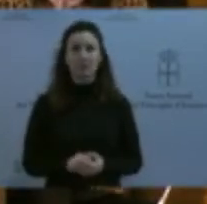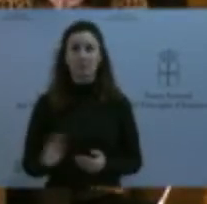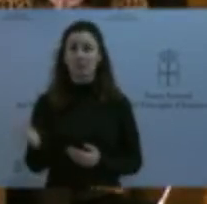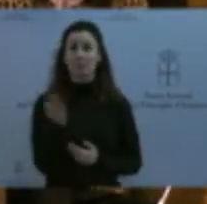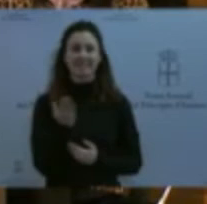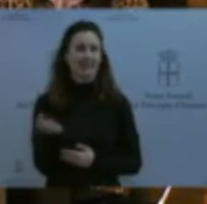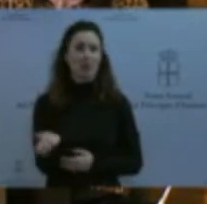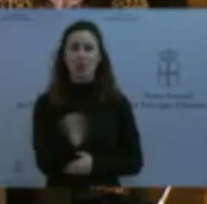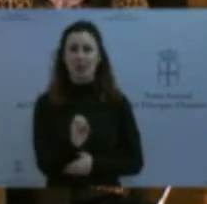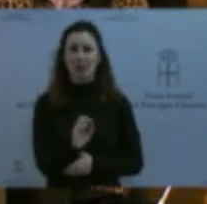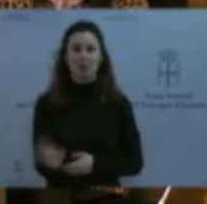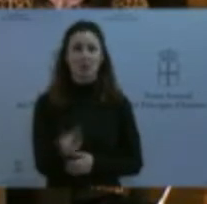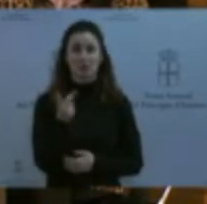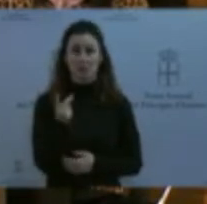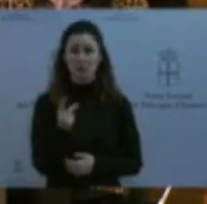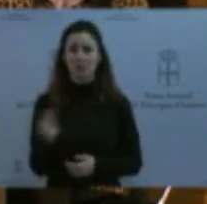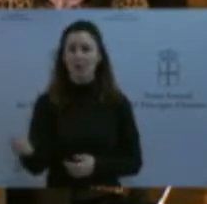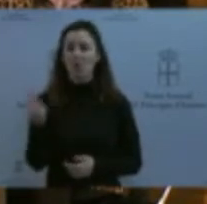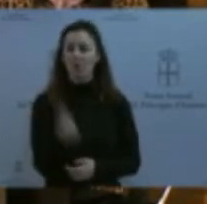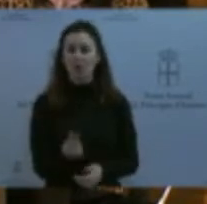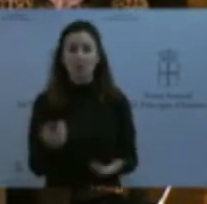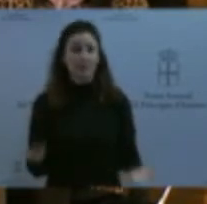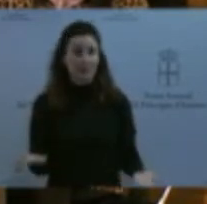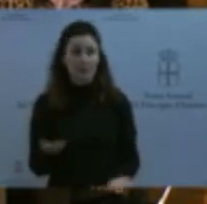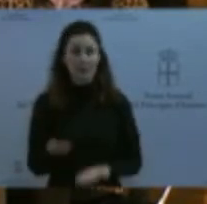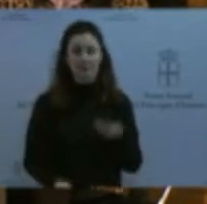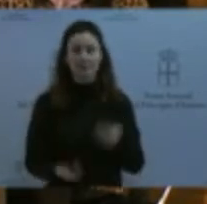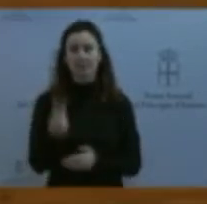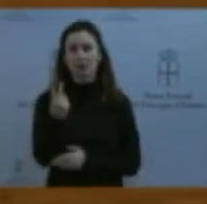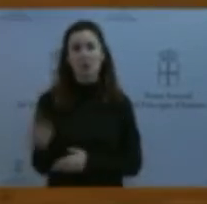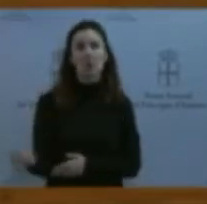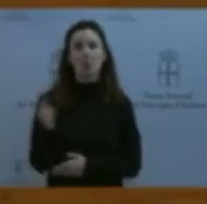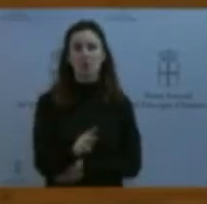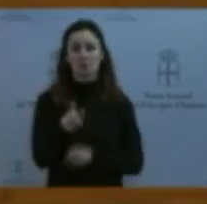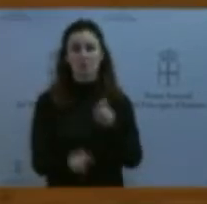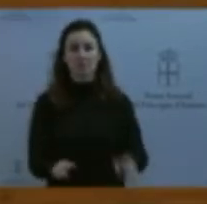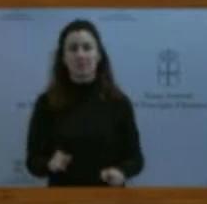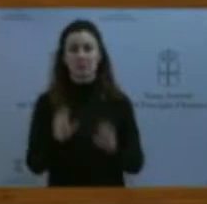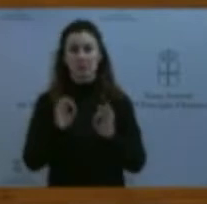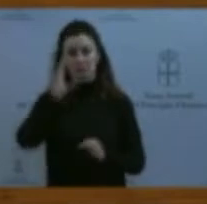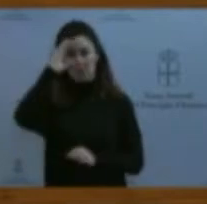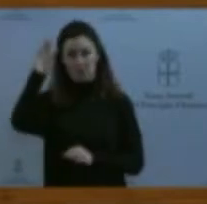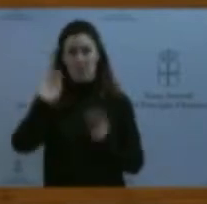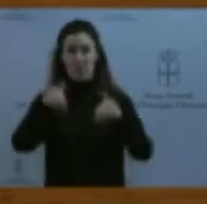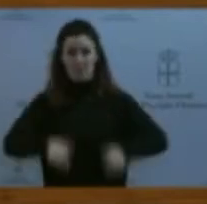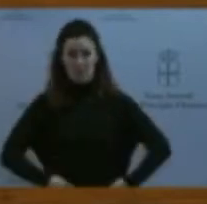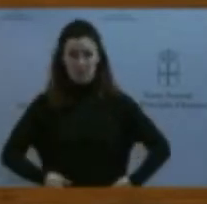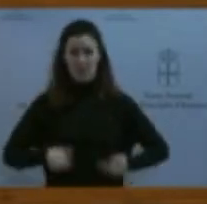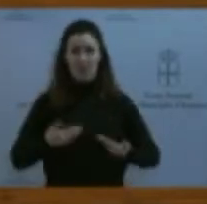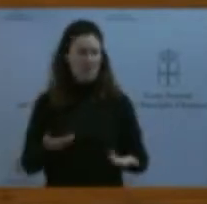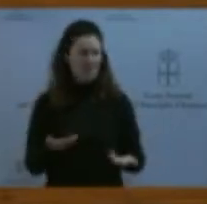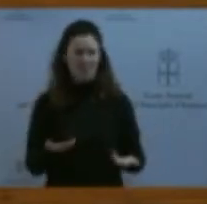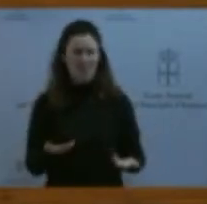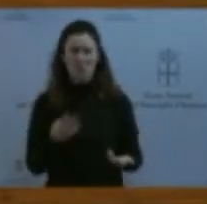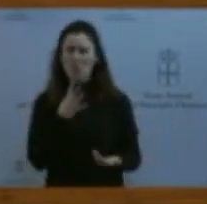sea, el balance de la legislatura son 2 personas beneficiadas de un plan de retorno de talento que en 4 años les ha dado para sacarlo 2 veces.